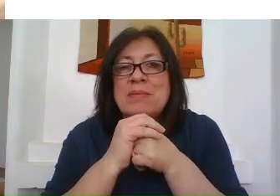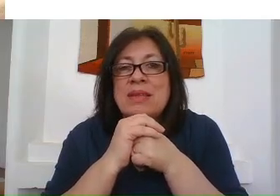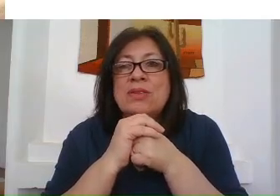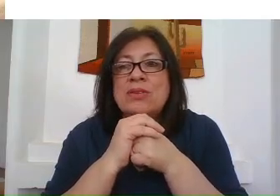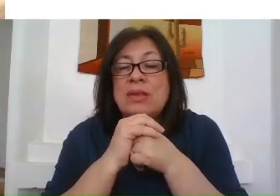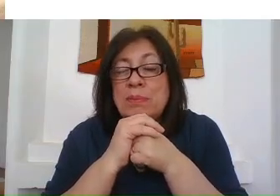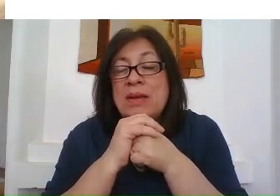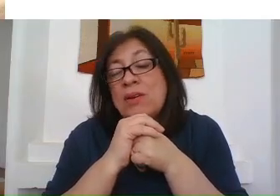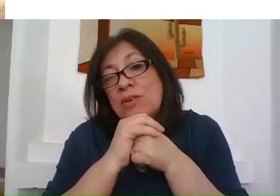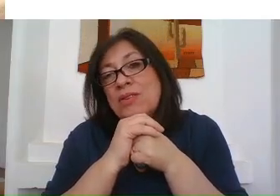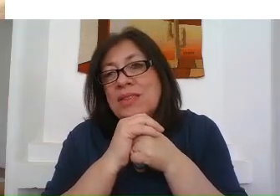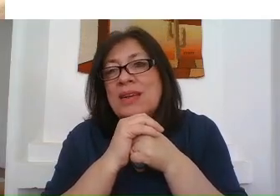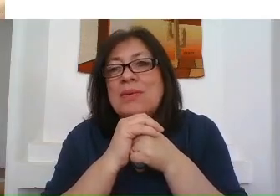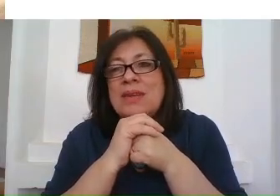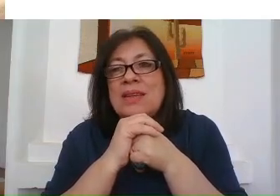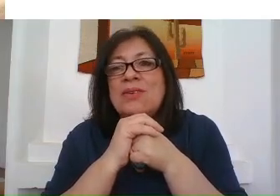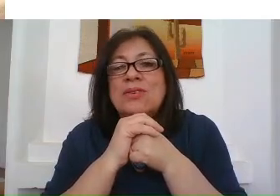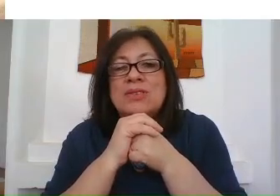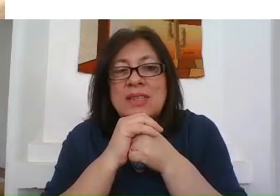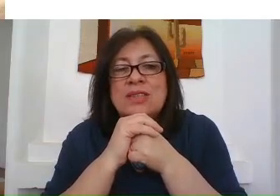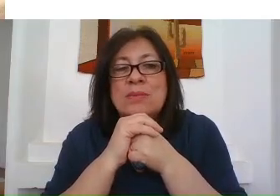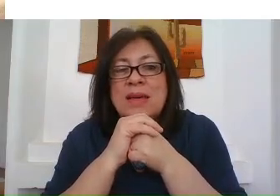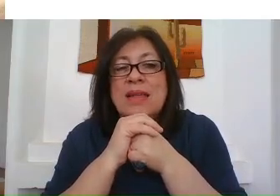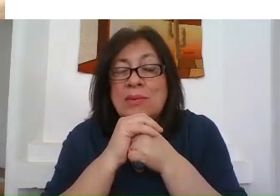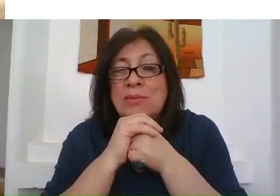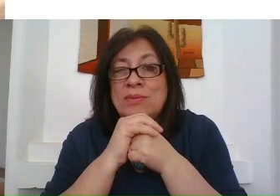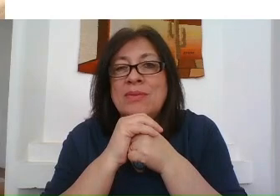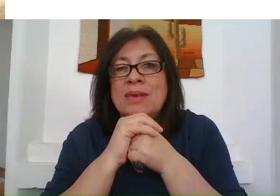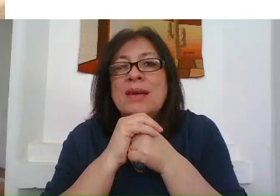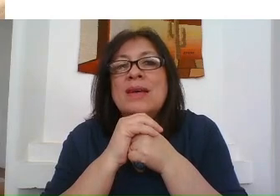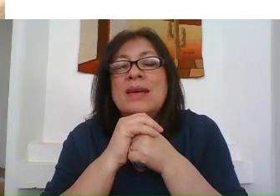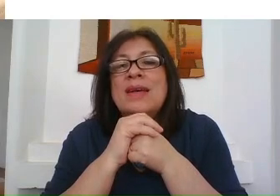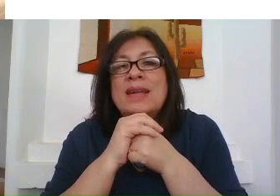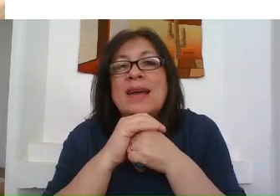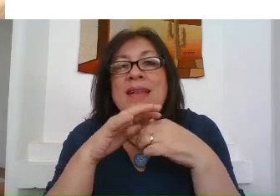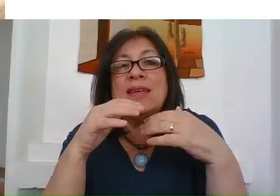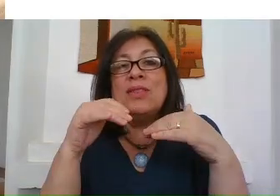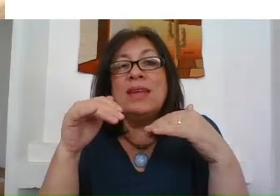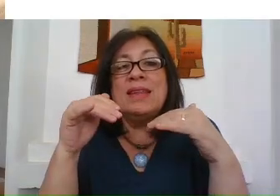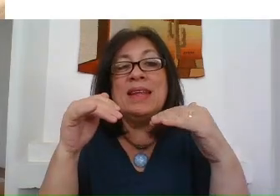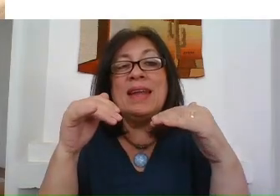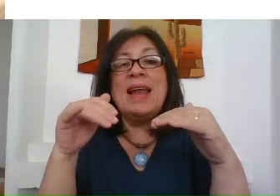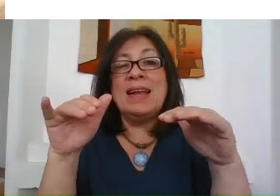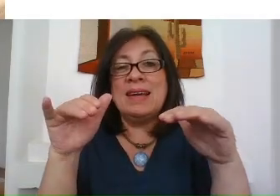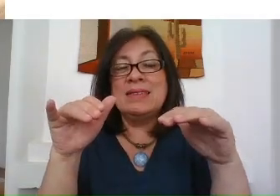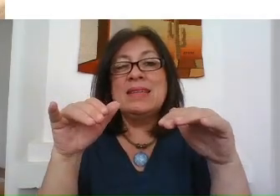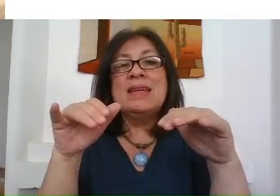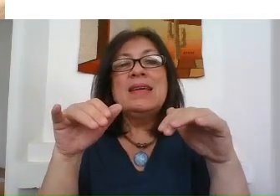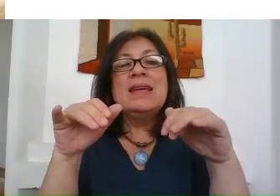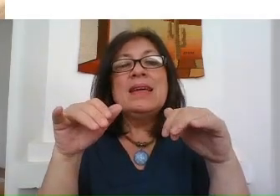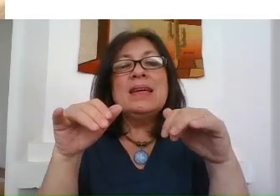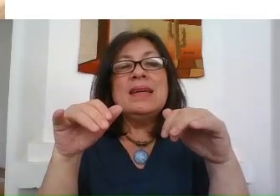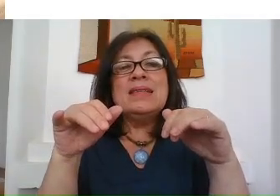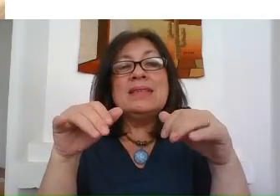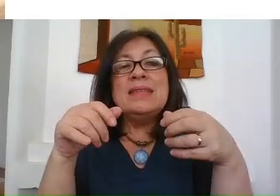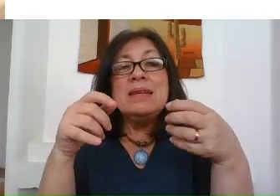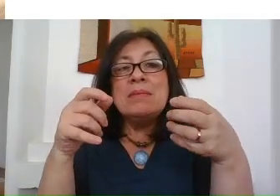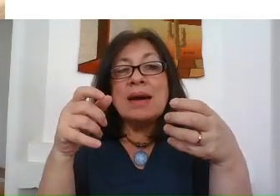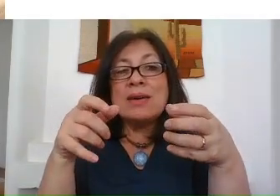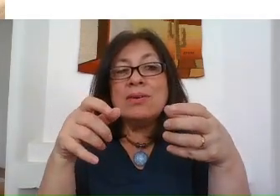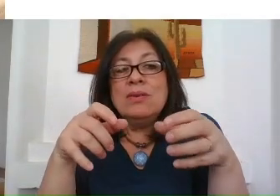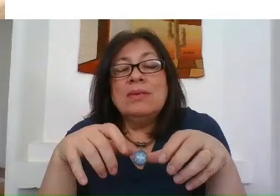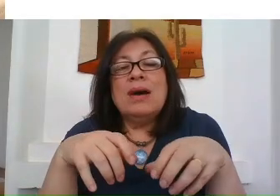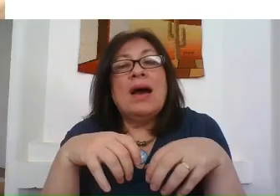el desplazamiento típico de un niño con síndrome de Down, el gateo de nalgas.